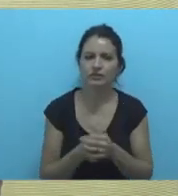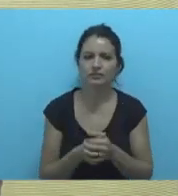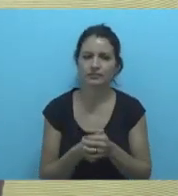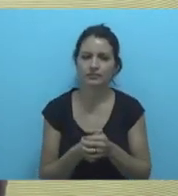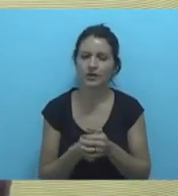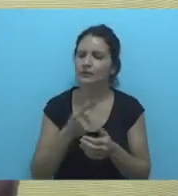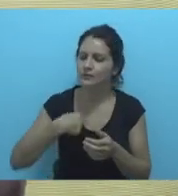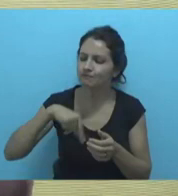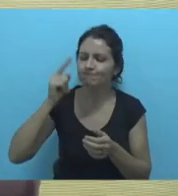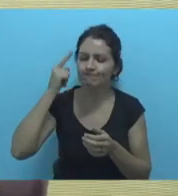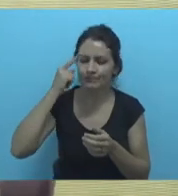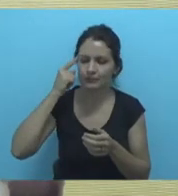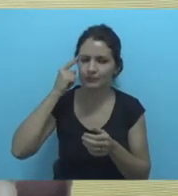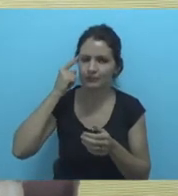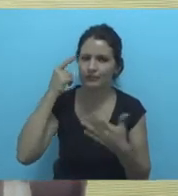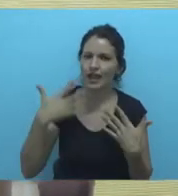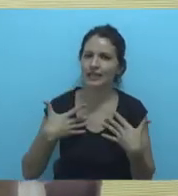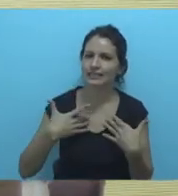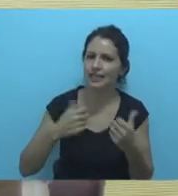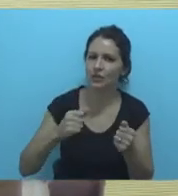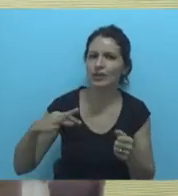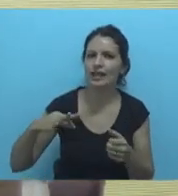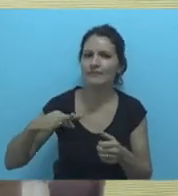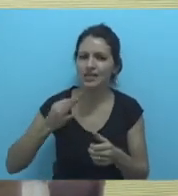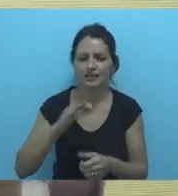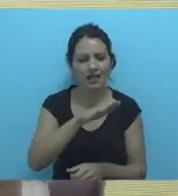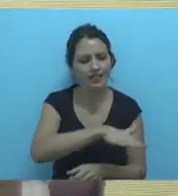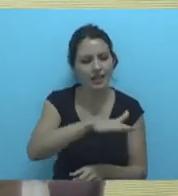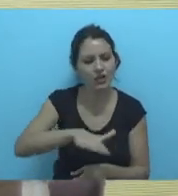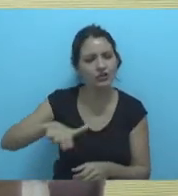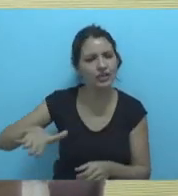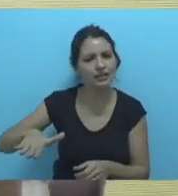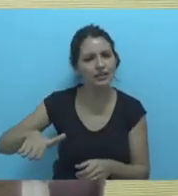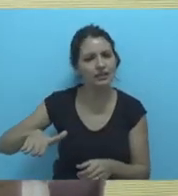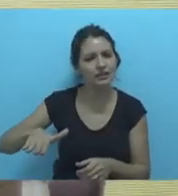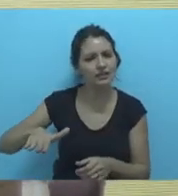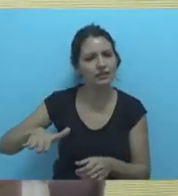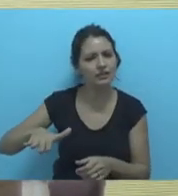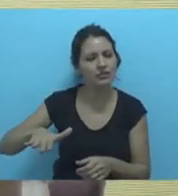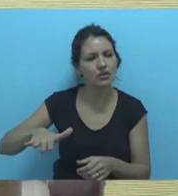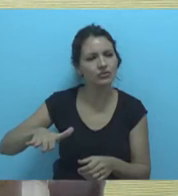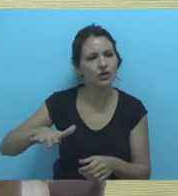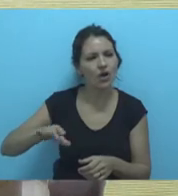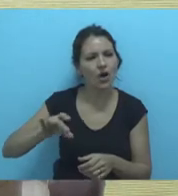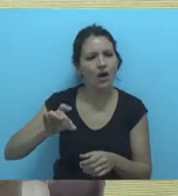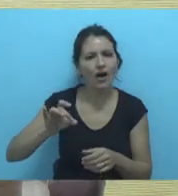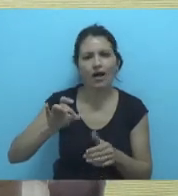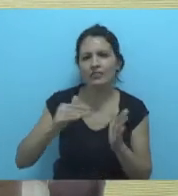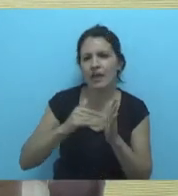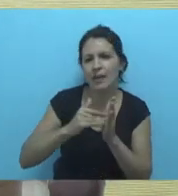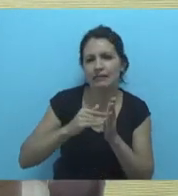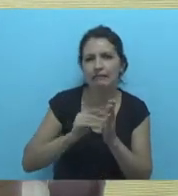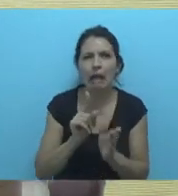porque creemos que la salud y la vida de los niños no puede definirse en qué tan al centro, qué tan al sur